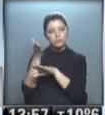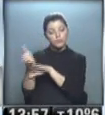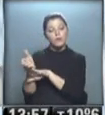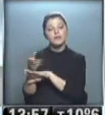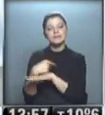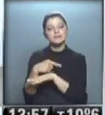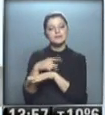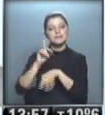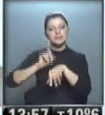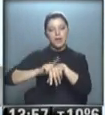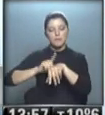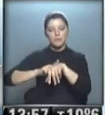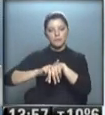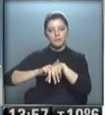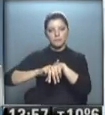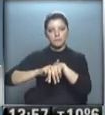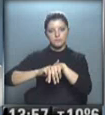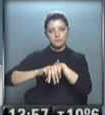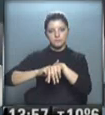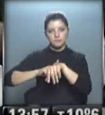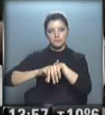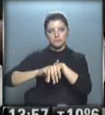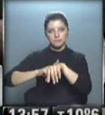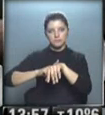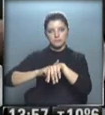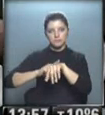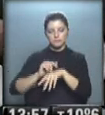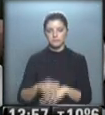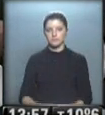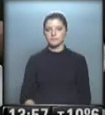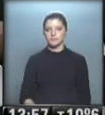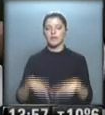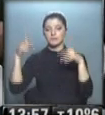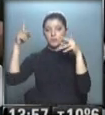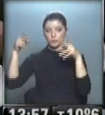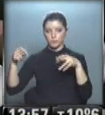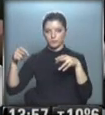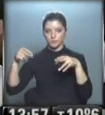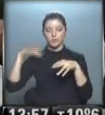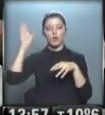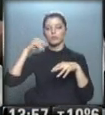tanto tiempo la gente y duranto tiempo